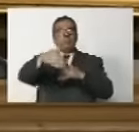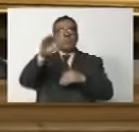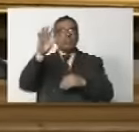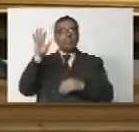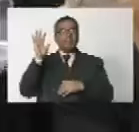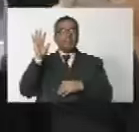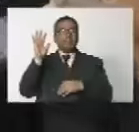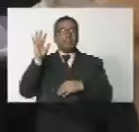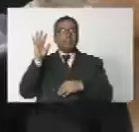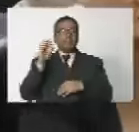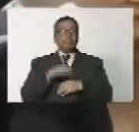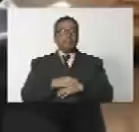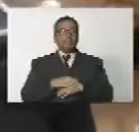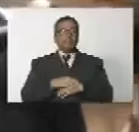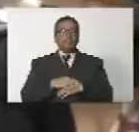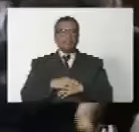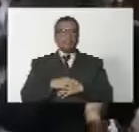costumbre.